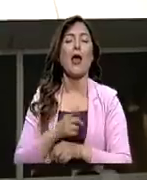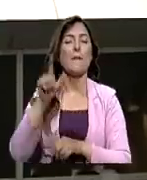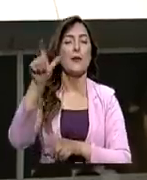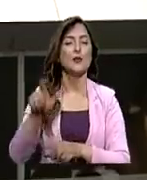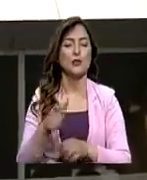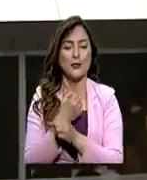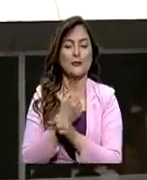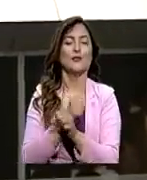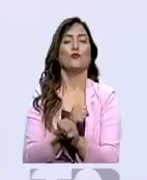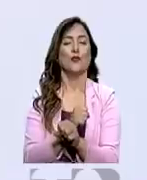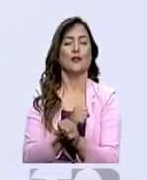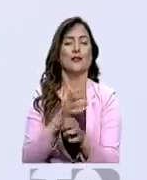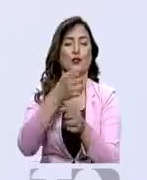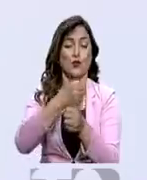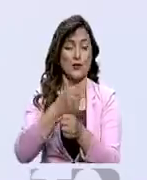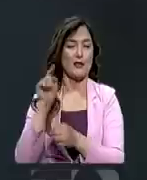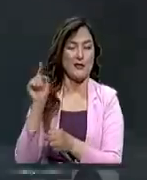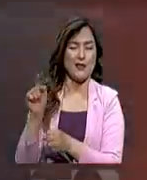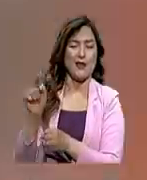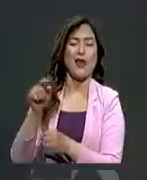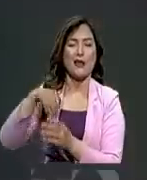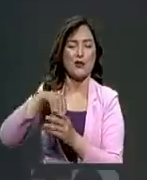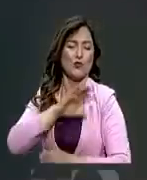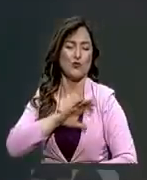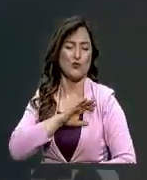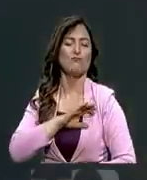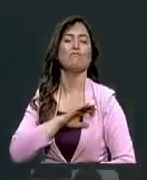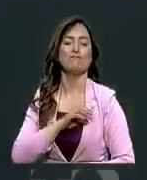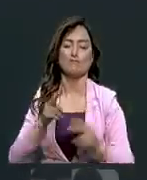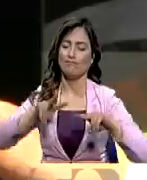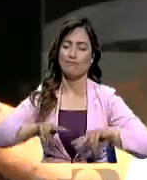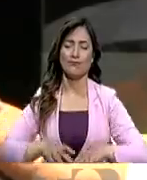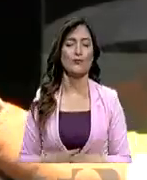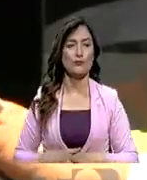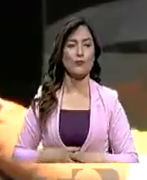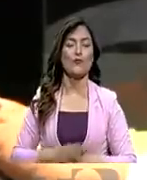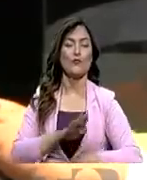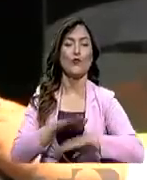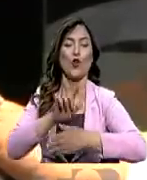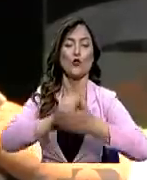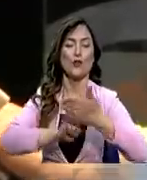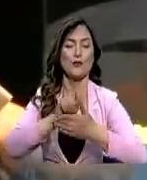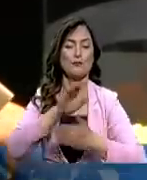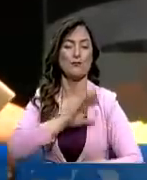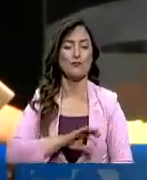Una causa que estaría relacionada con la injerencia y negociación en contratos del municipio de Quito. Faltan casi